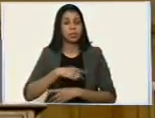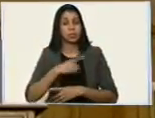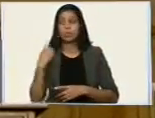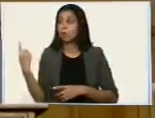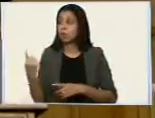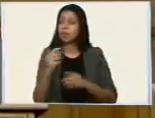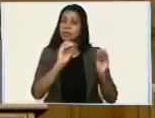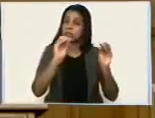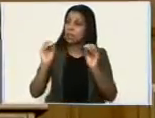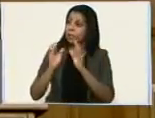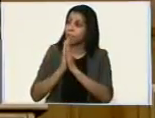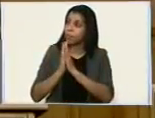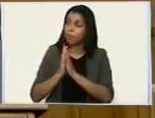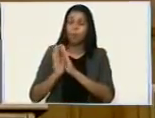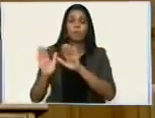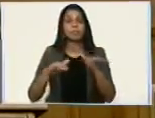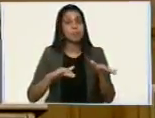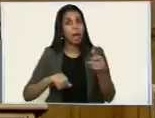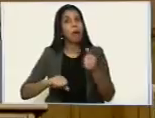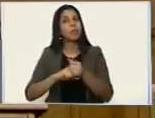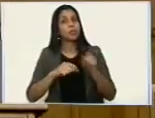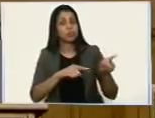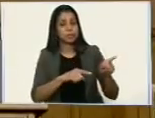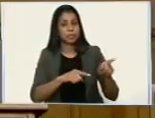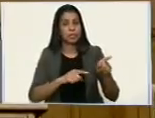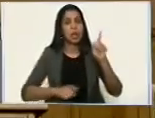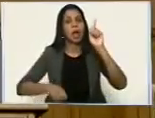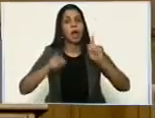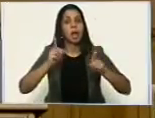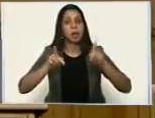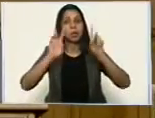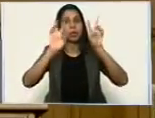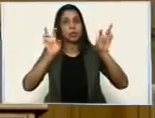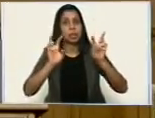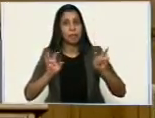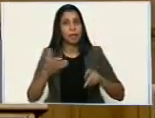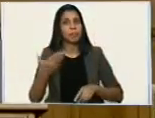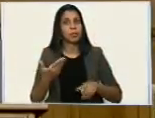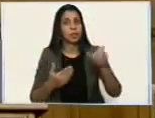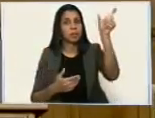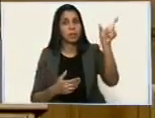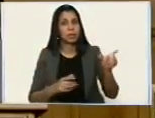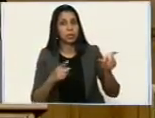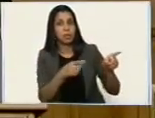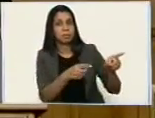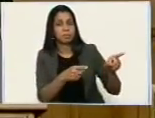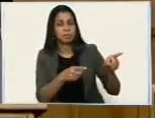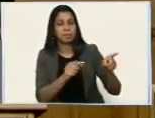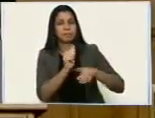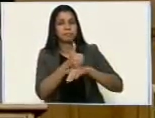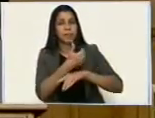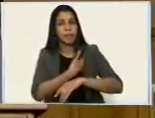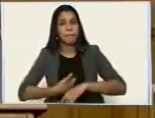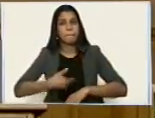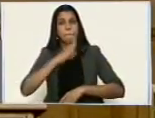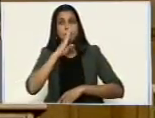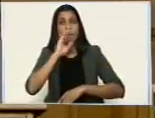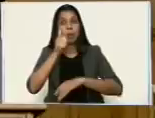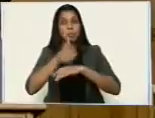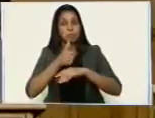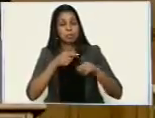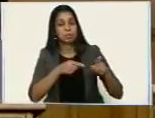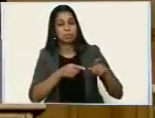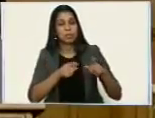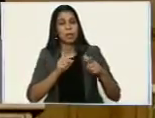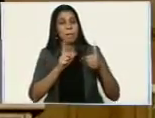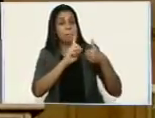postulación, destacando fundamentalmente algunos aspectos de este compañero. En primer lugar, reconocer y comunicarle a nuestro